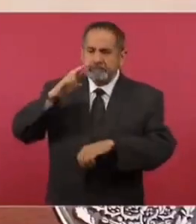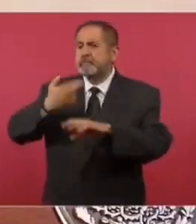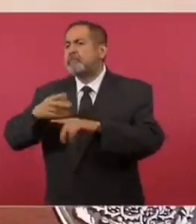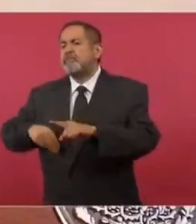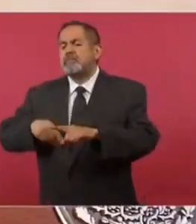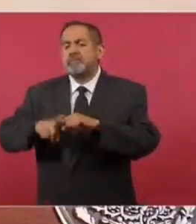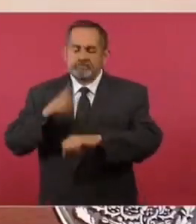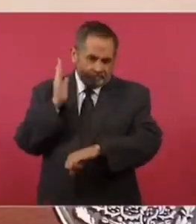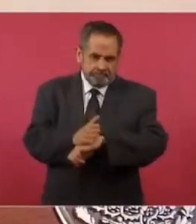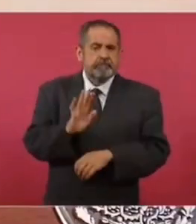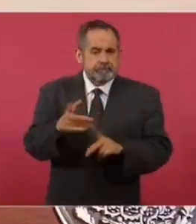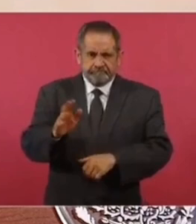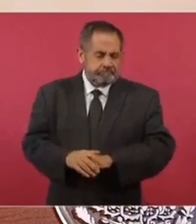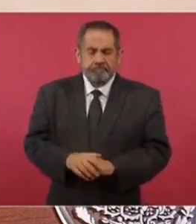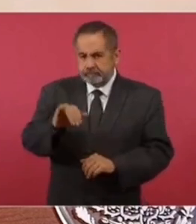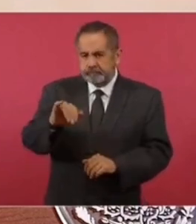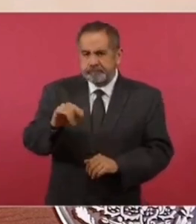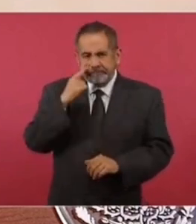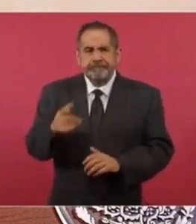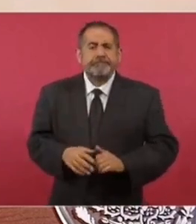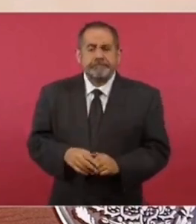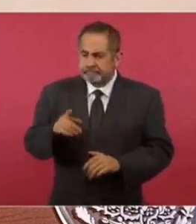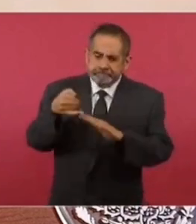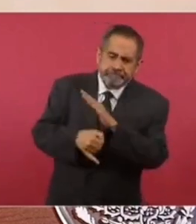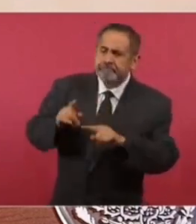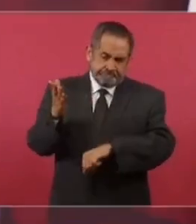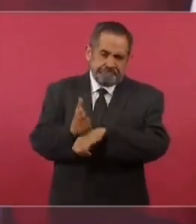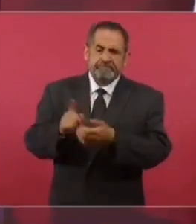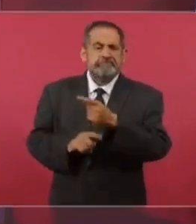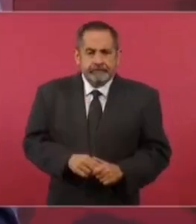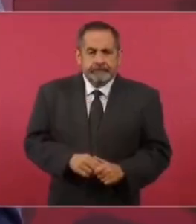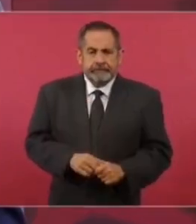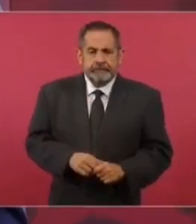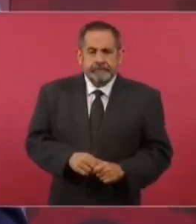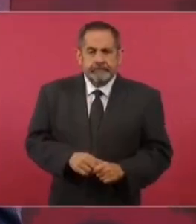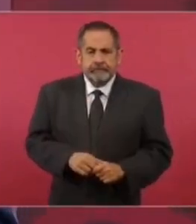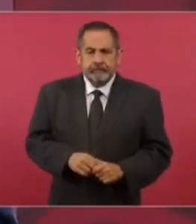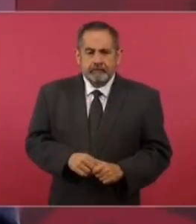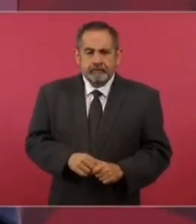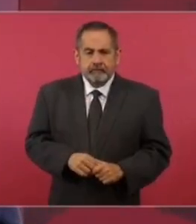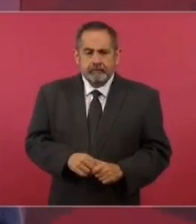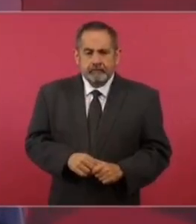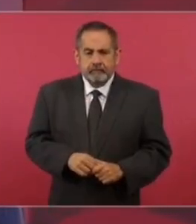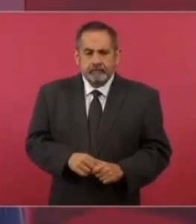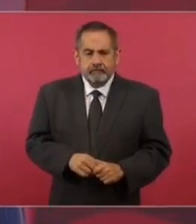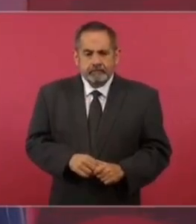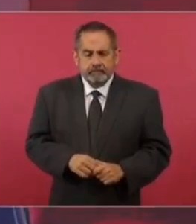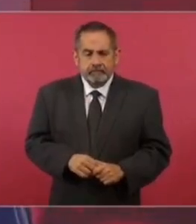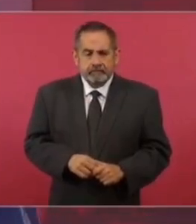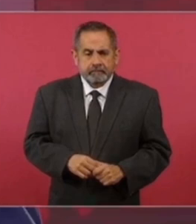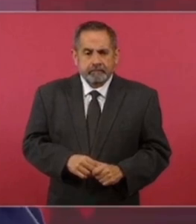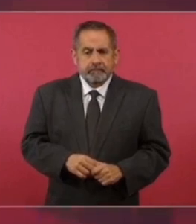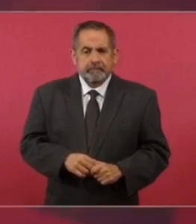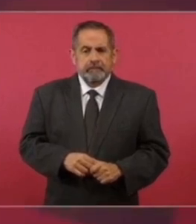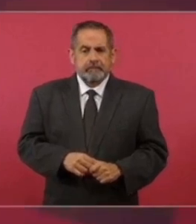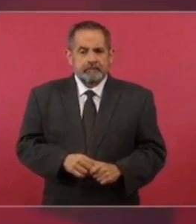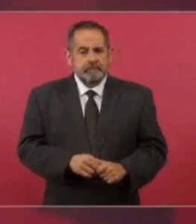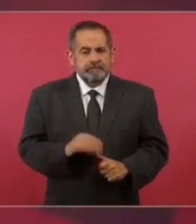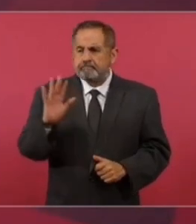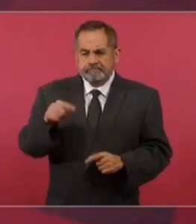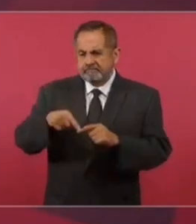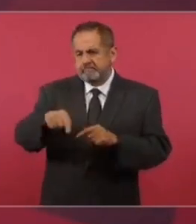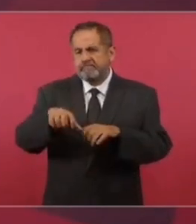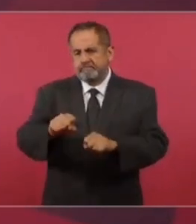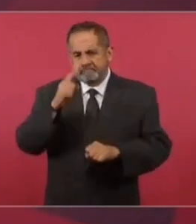responsables. Y ya se inició el proceso para profundizar en la investigación y ya están a